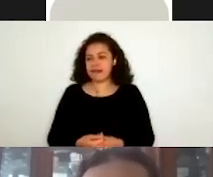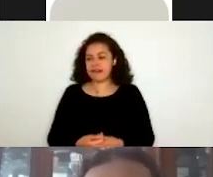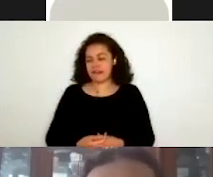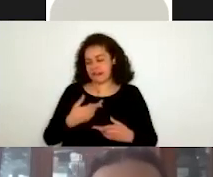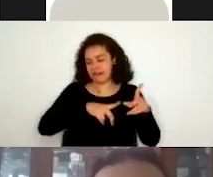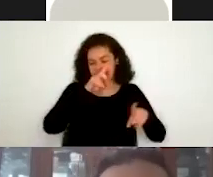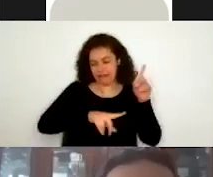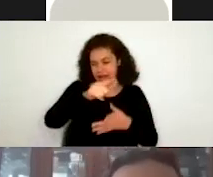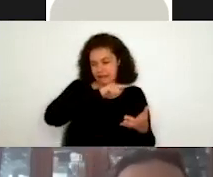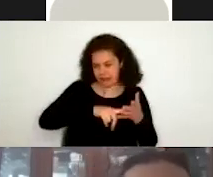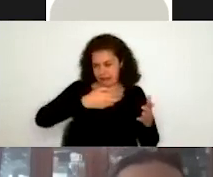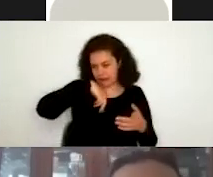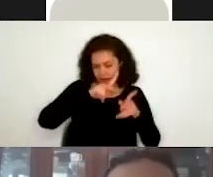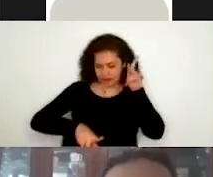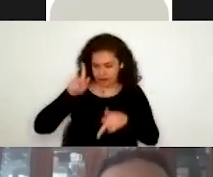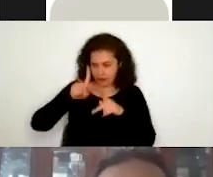del que estemos hablando.